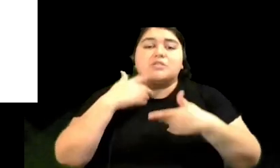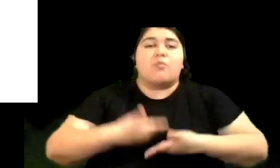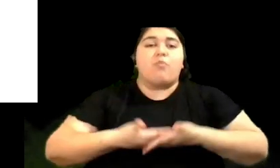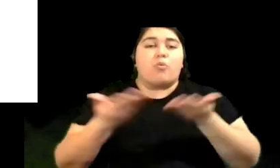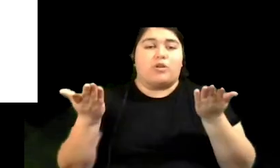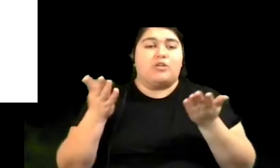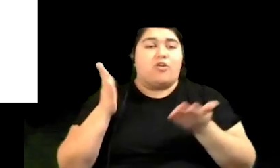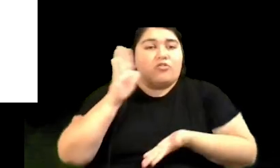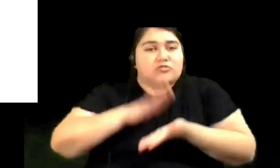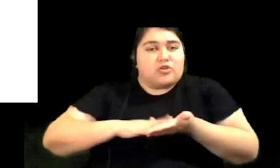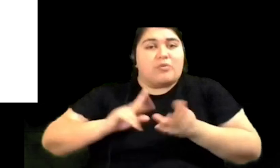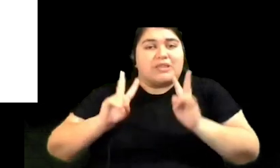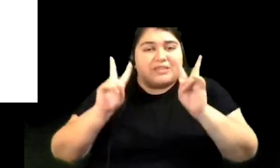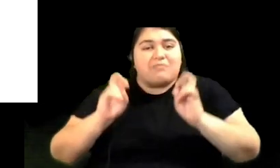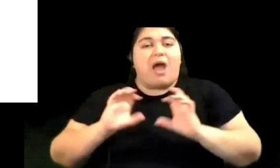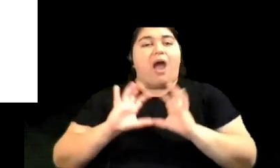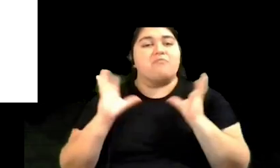ambiental.